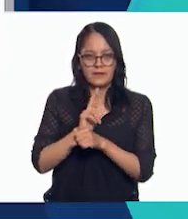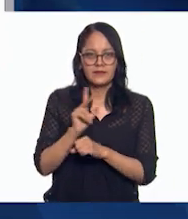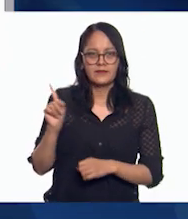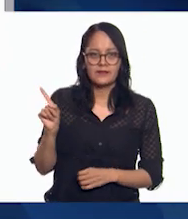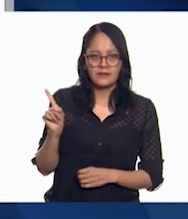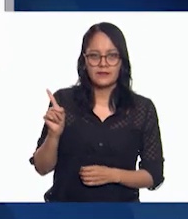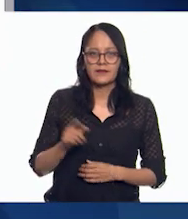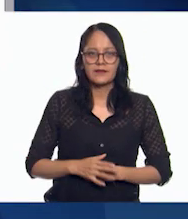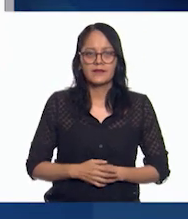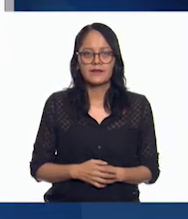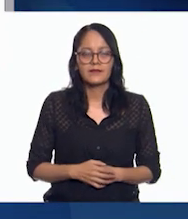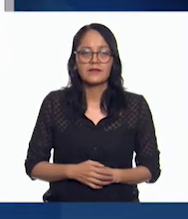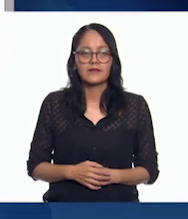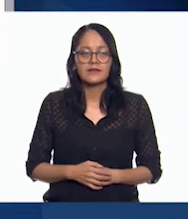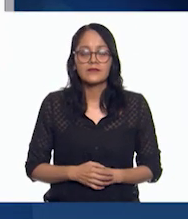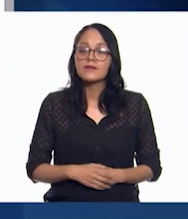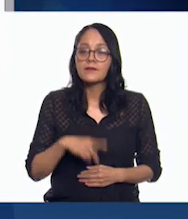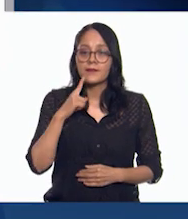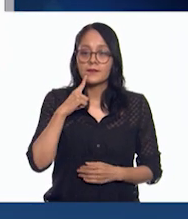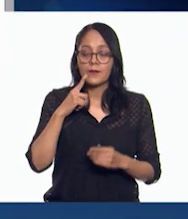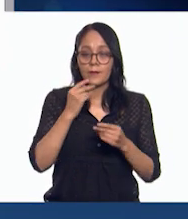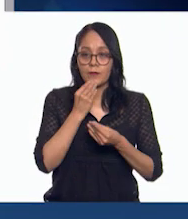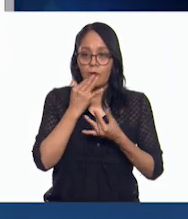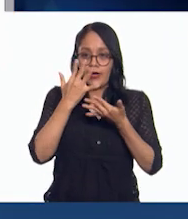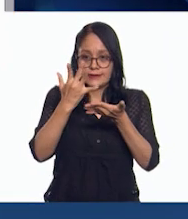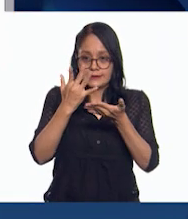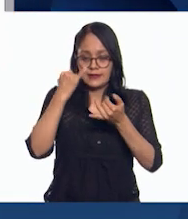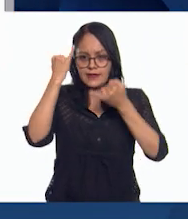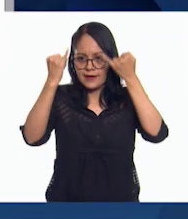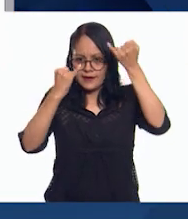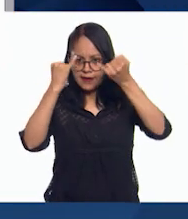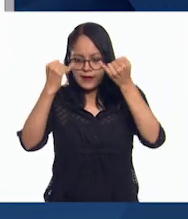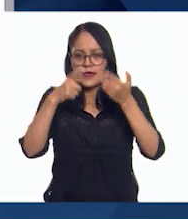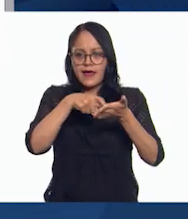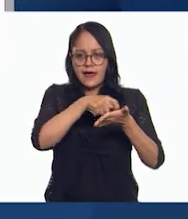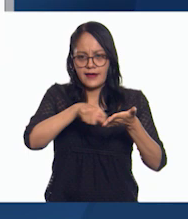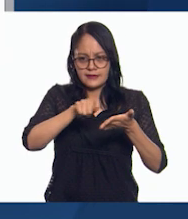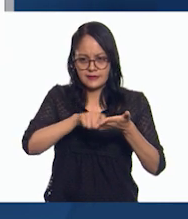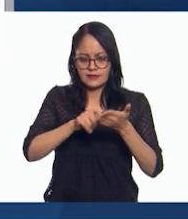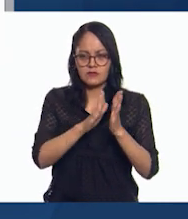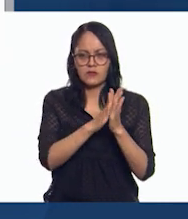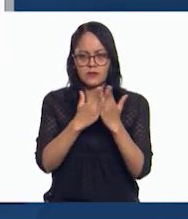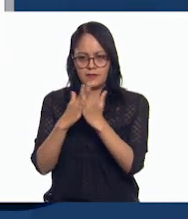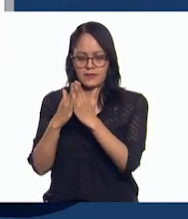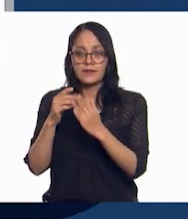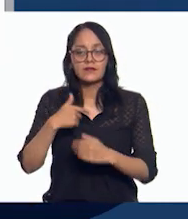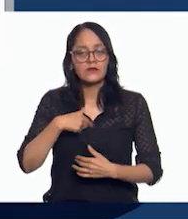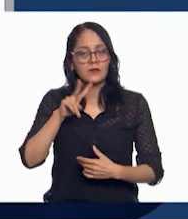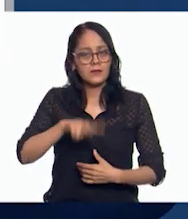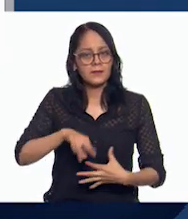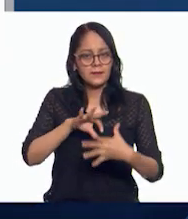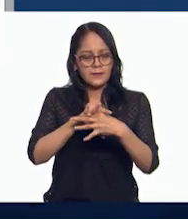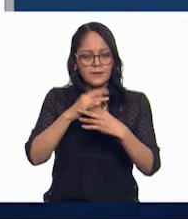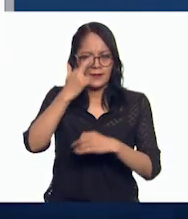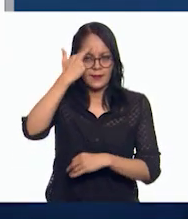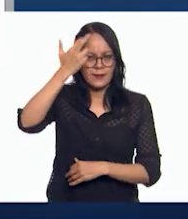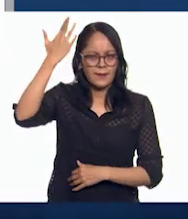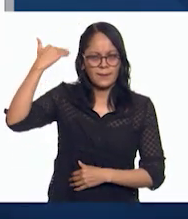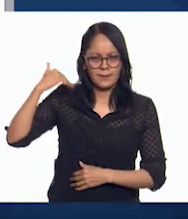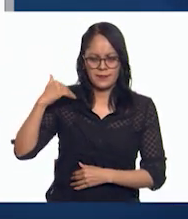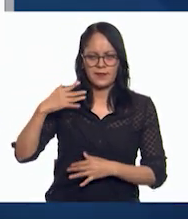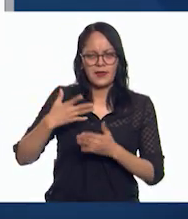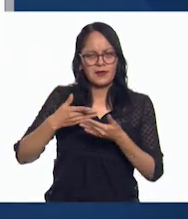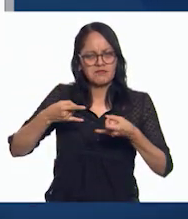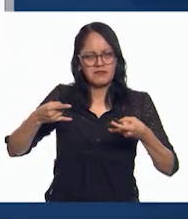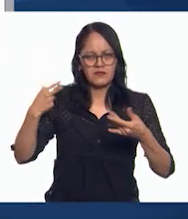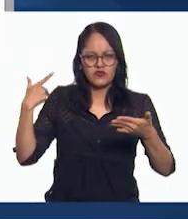Gaby. Las ideas sobre poesía o escritura literaria y trabajo están en mí estrechamente asociadas desde tiempo inmemorial, más